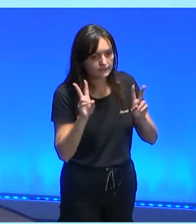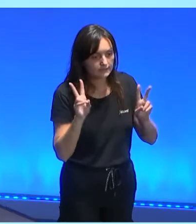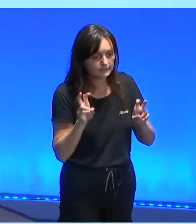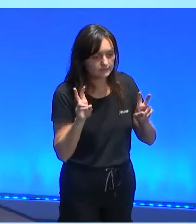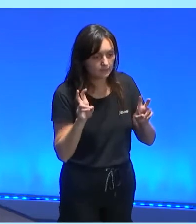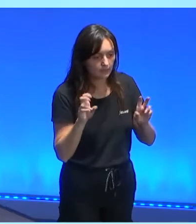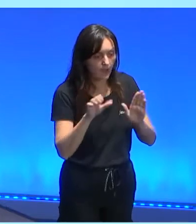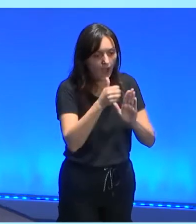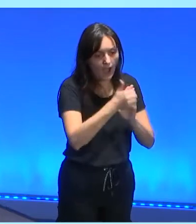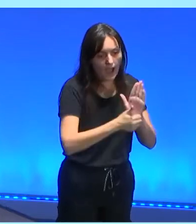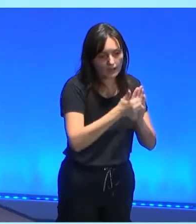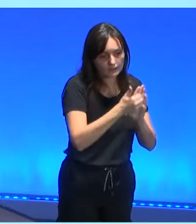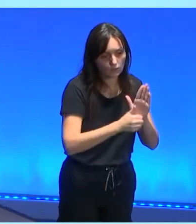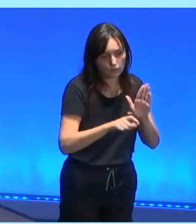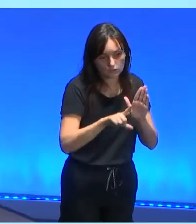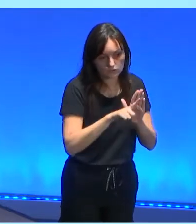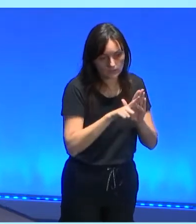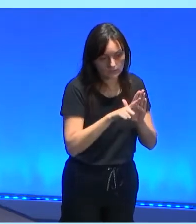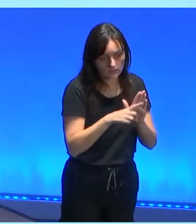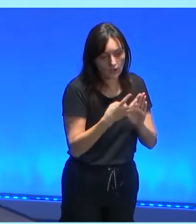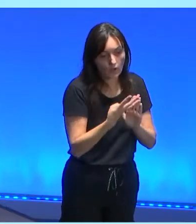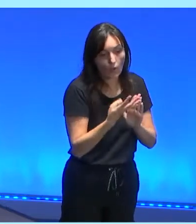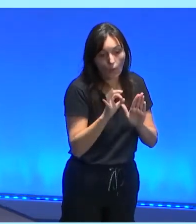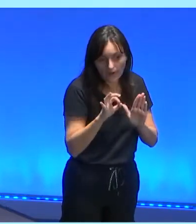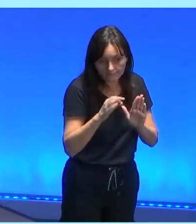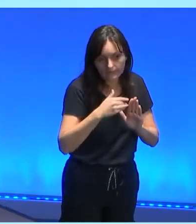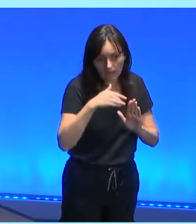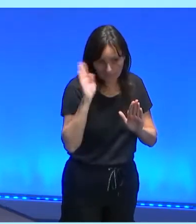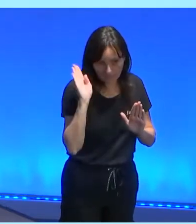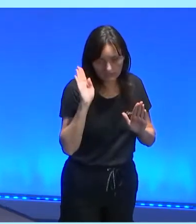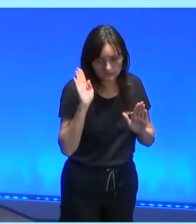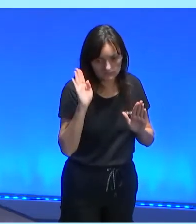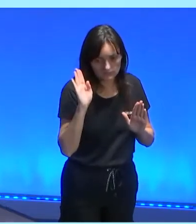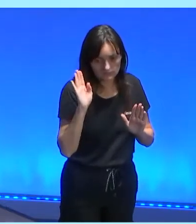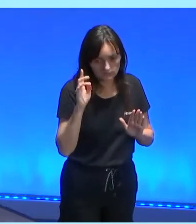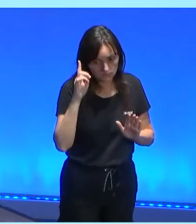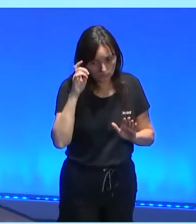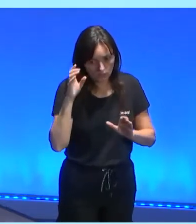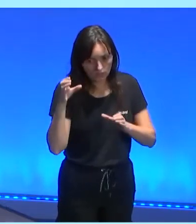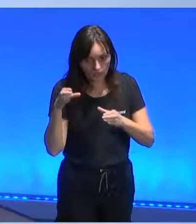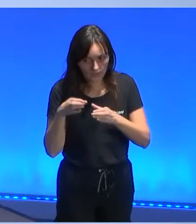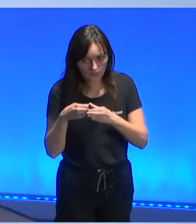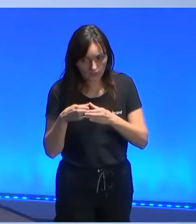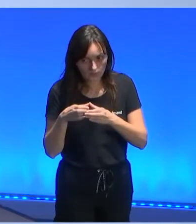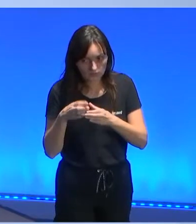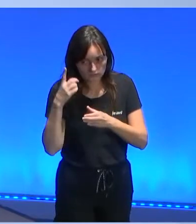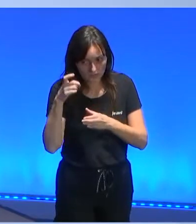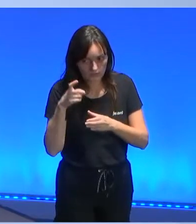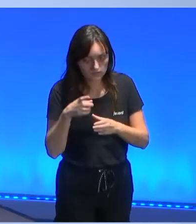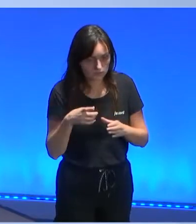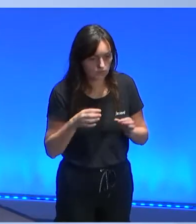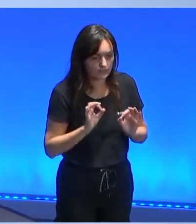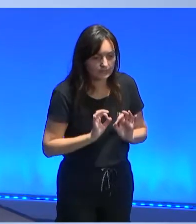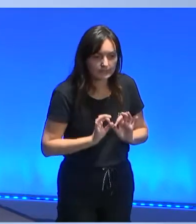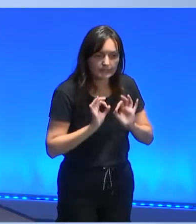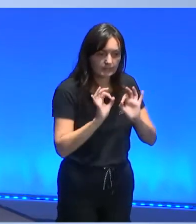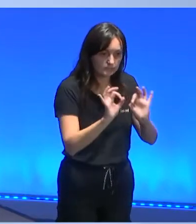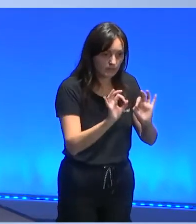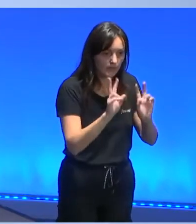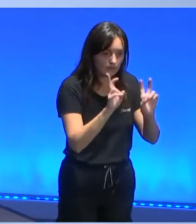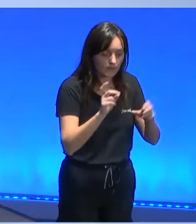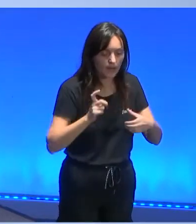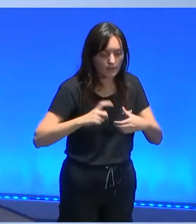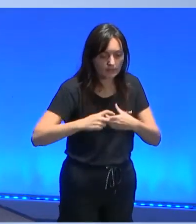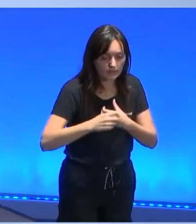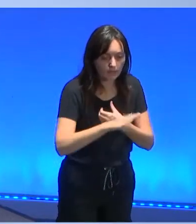serían artículos de la ley, que hay más de 40, si no recuerdo yo mal, el equipo me, dentro de lo que es la ley, que son exclusivos de la